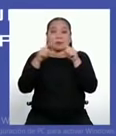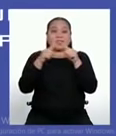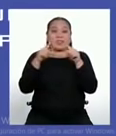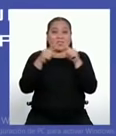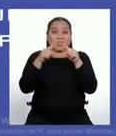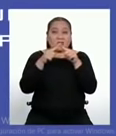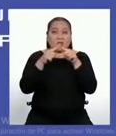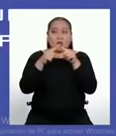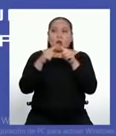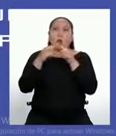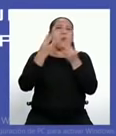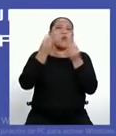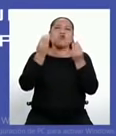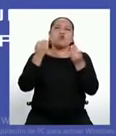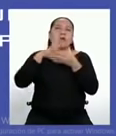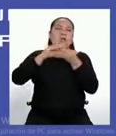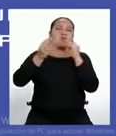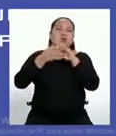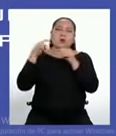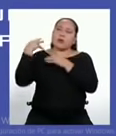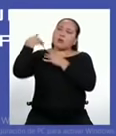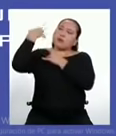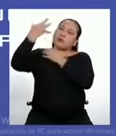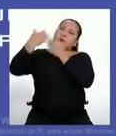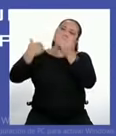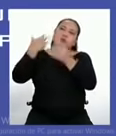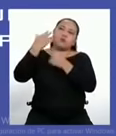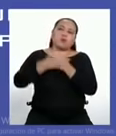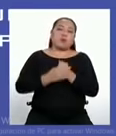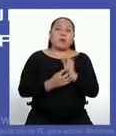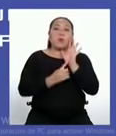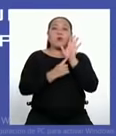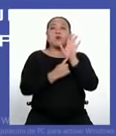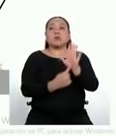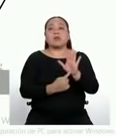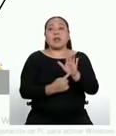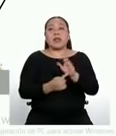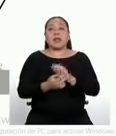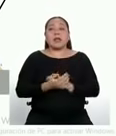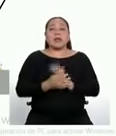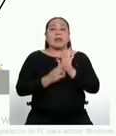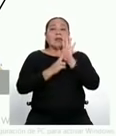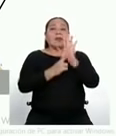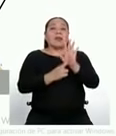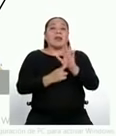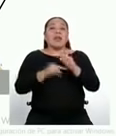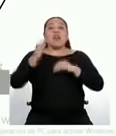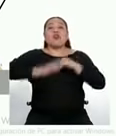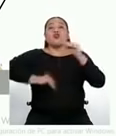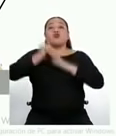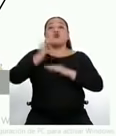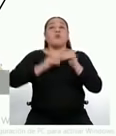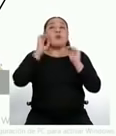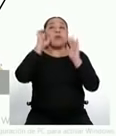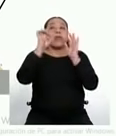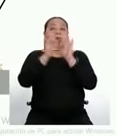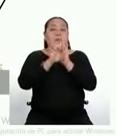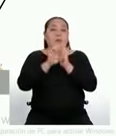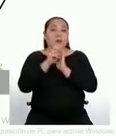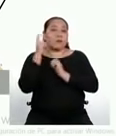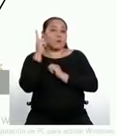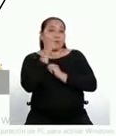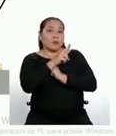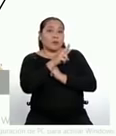historia, muchas veces para significar o reflejar grandeza y poder. Vamos a ver que, por ejemplo,